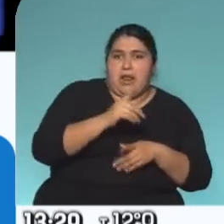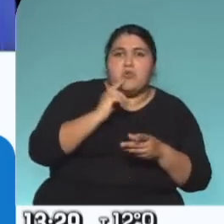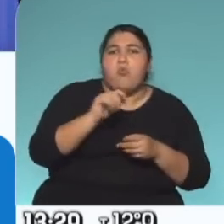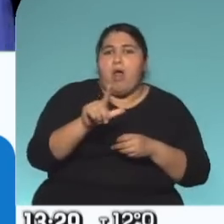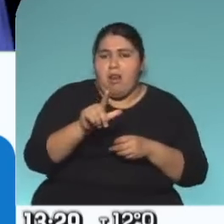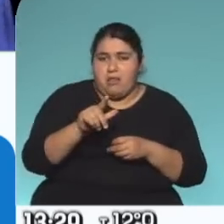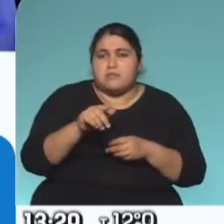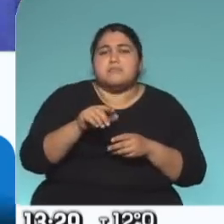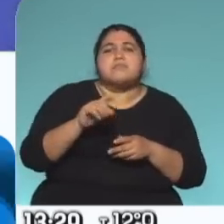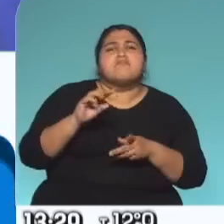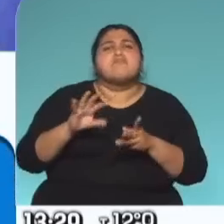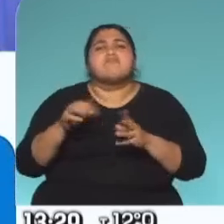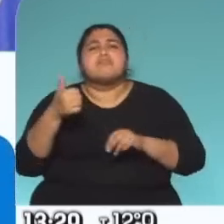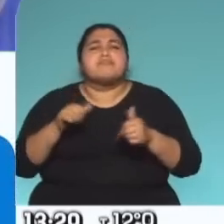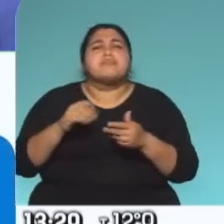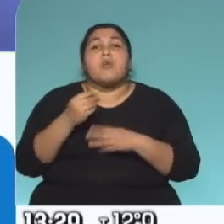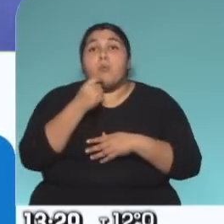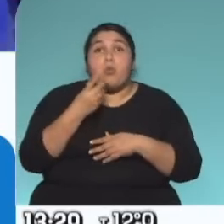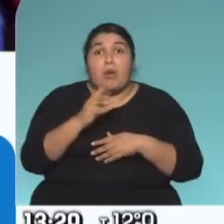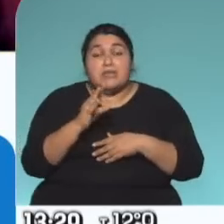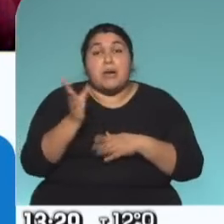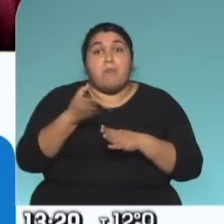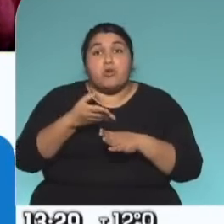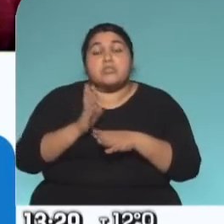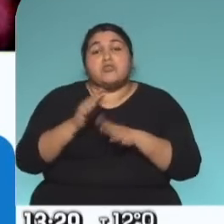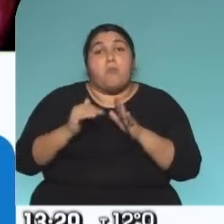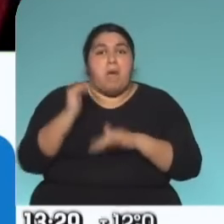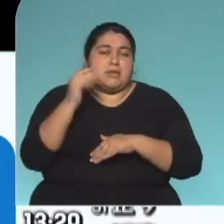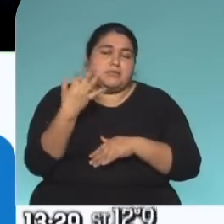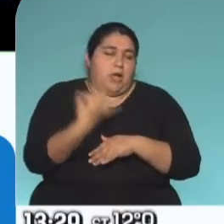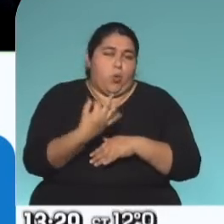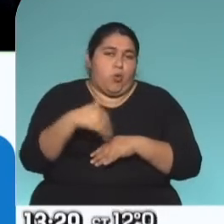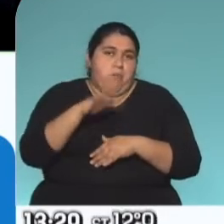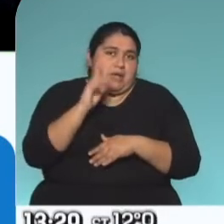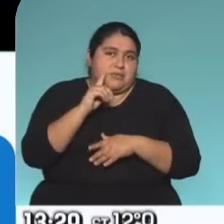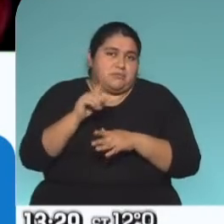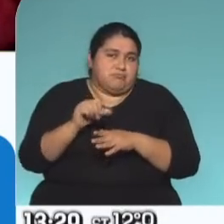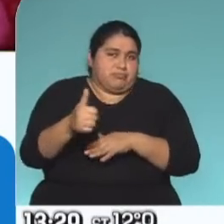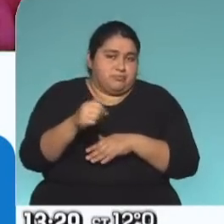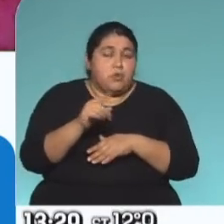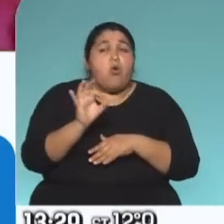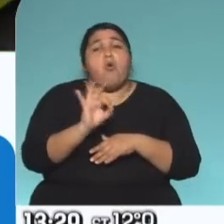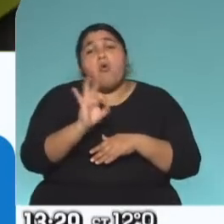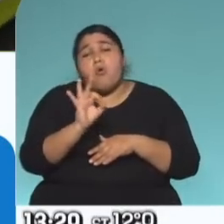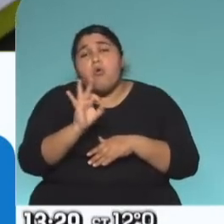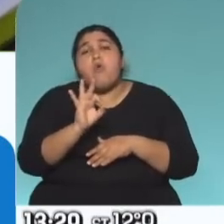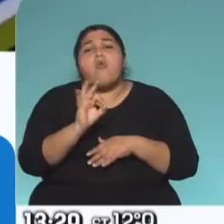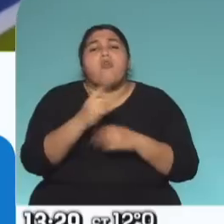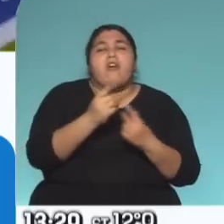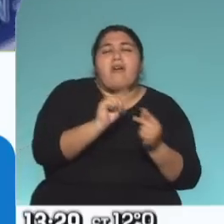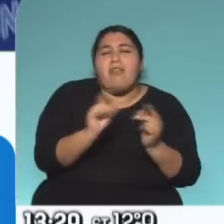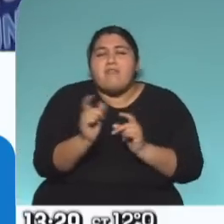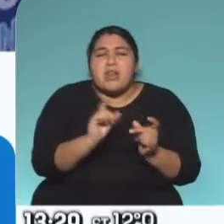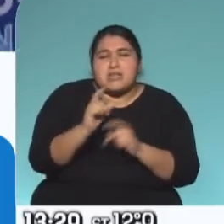obtiene más del 40% de votos, que es casi seguro, pero sobre todo si logra una diferencia de